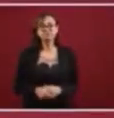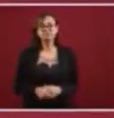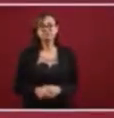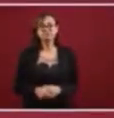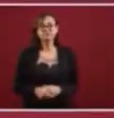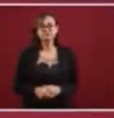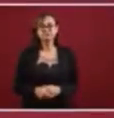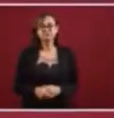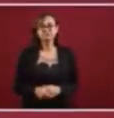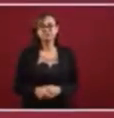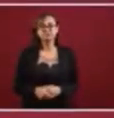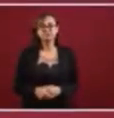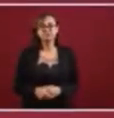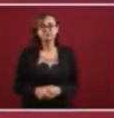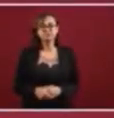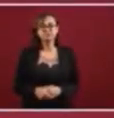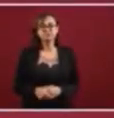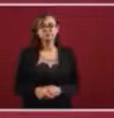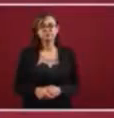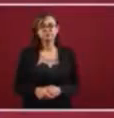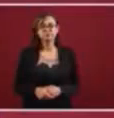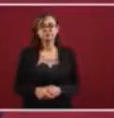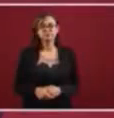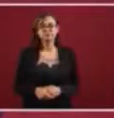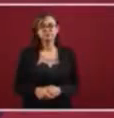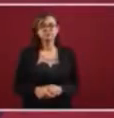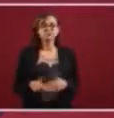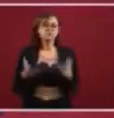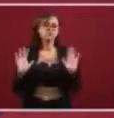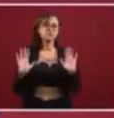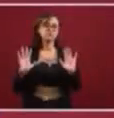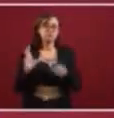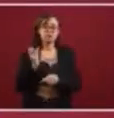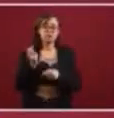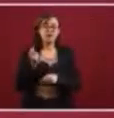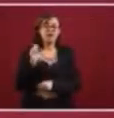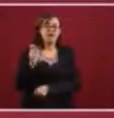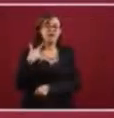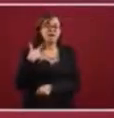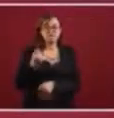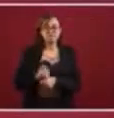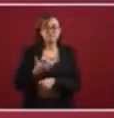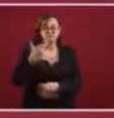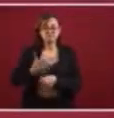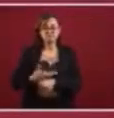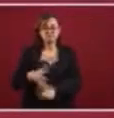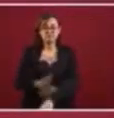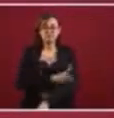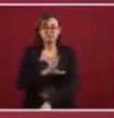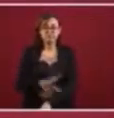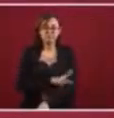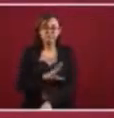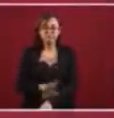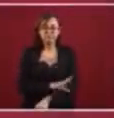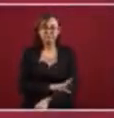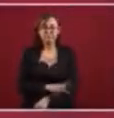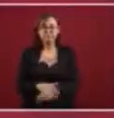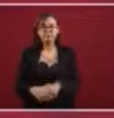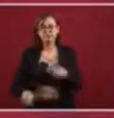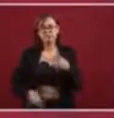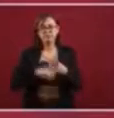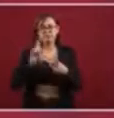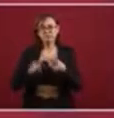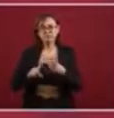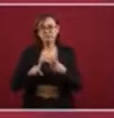acaba de mencionar a el que fue secretario de Energía, el otro